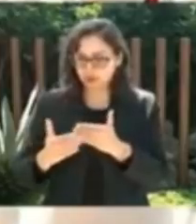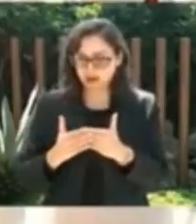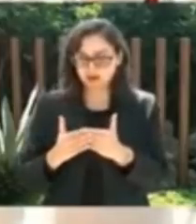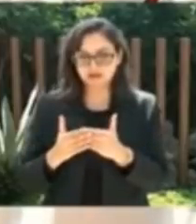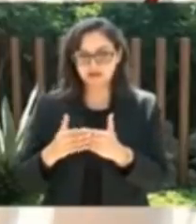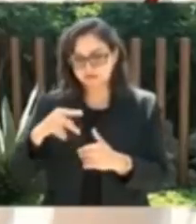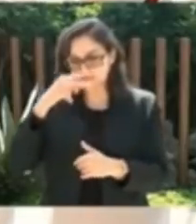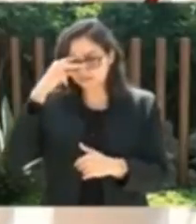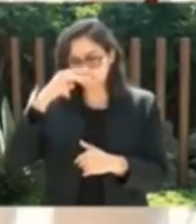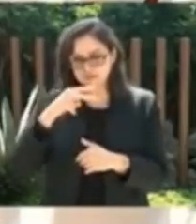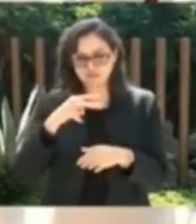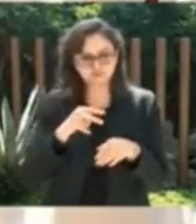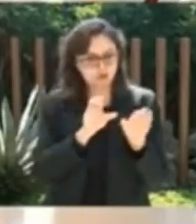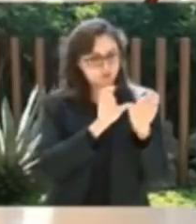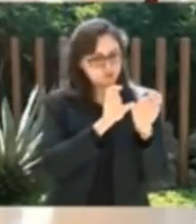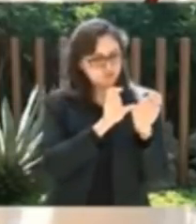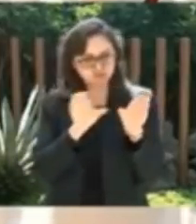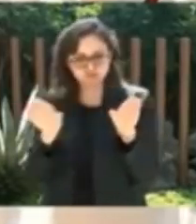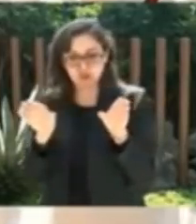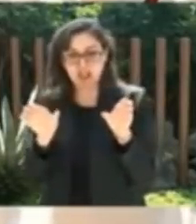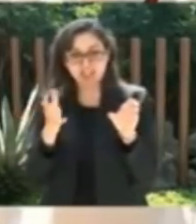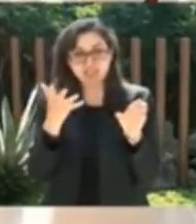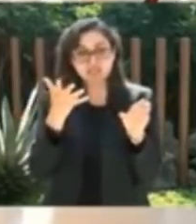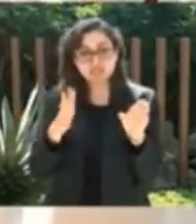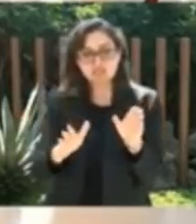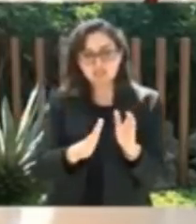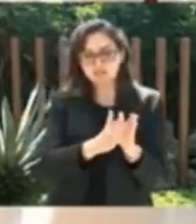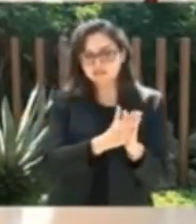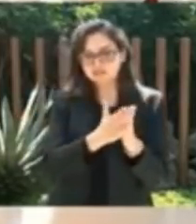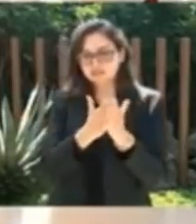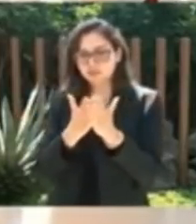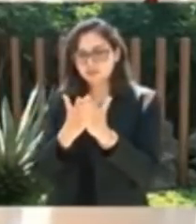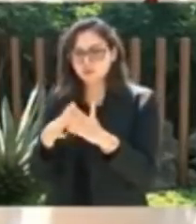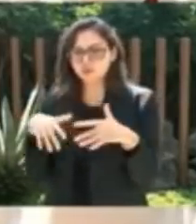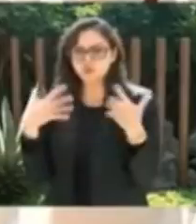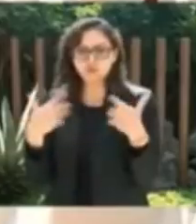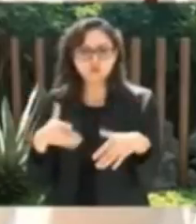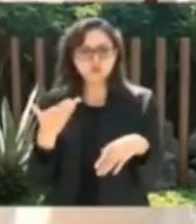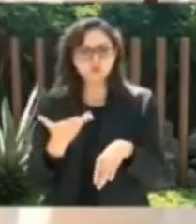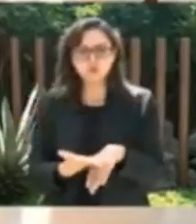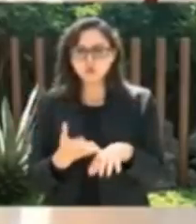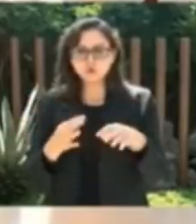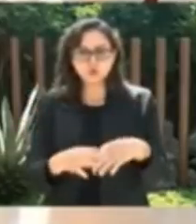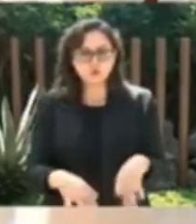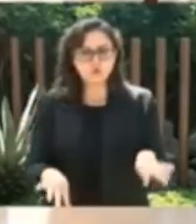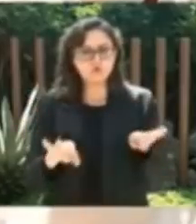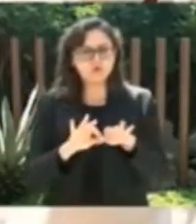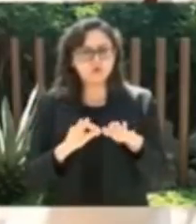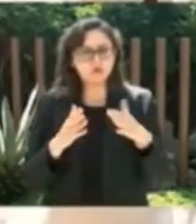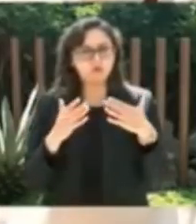tomos son fundamentales para entender no solo